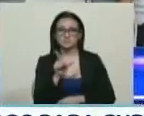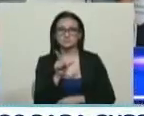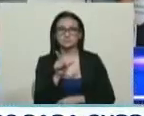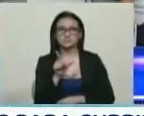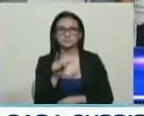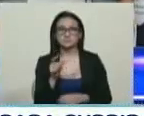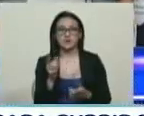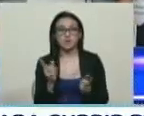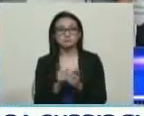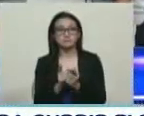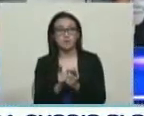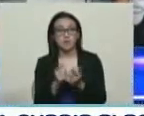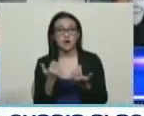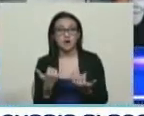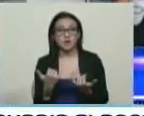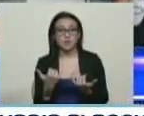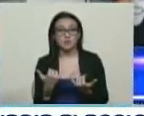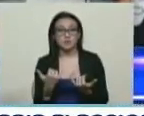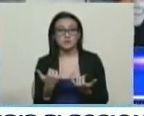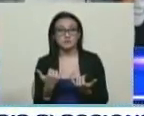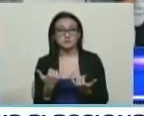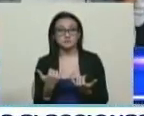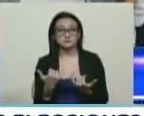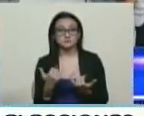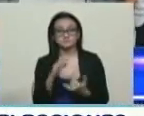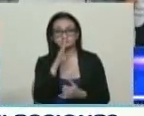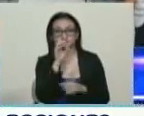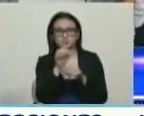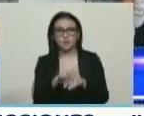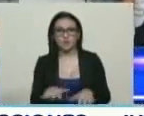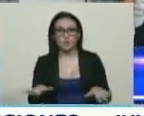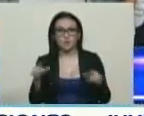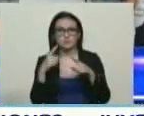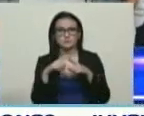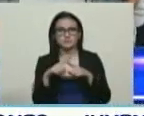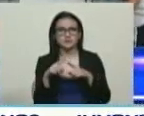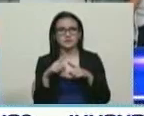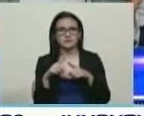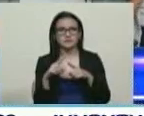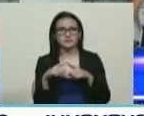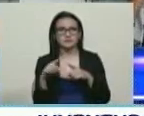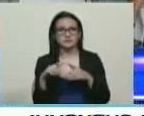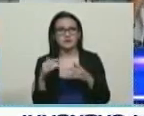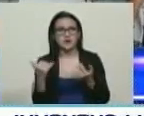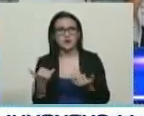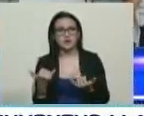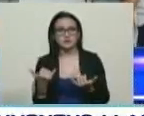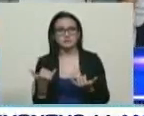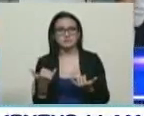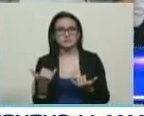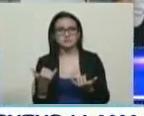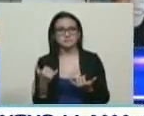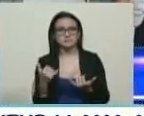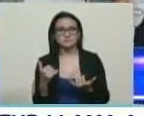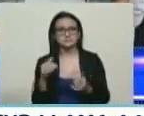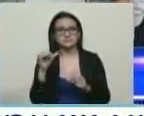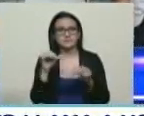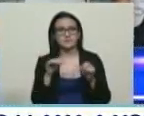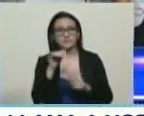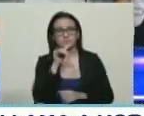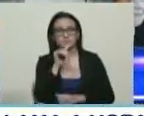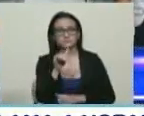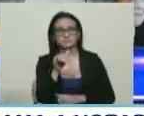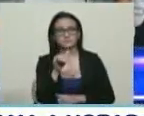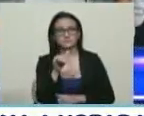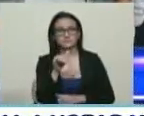Mientras tanto, nosotros seguimos en vivo, desplegados por varios puntos de la ciudad. A esta hora nos vamos a ir con nuestra compañera Jordana Chacón. Ella está